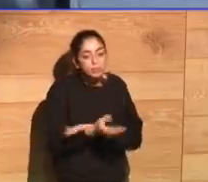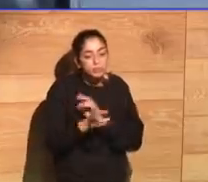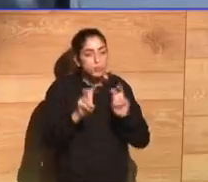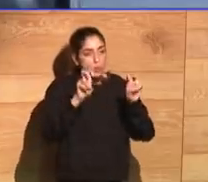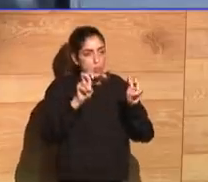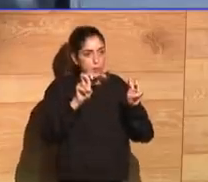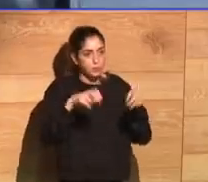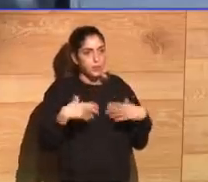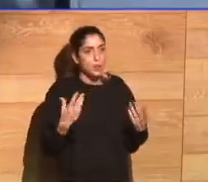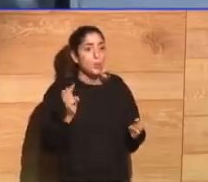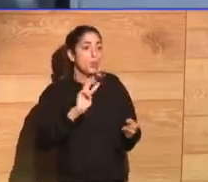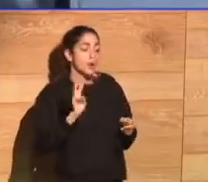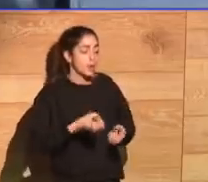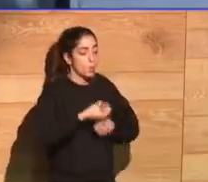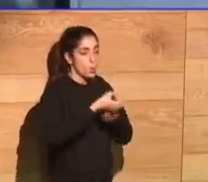porque Williams no lo cuenta así, pero claro...